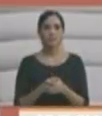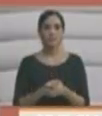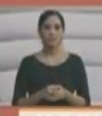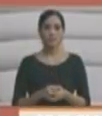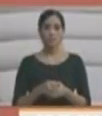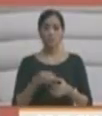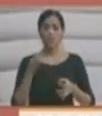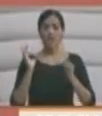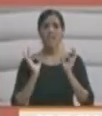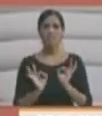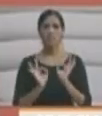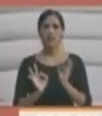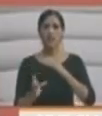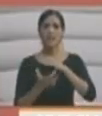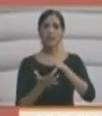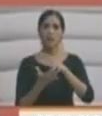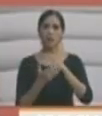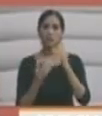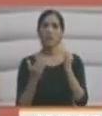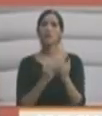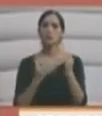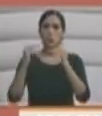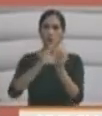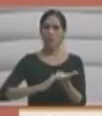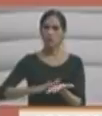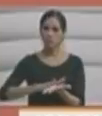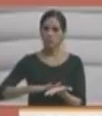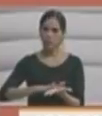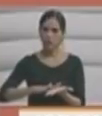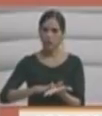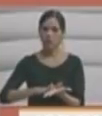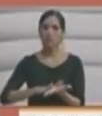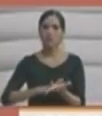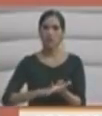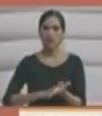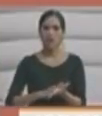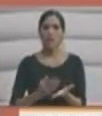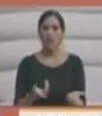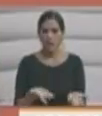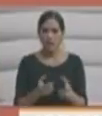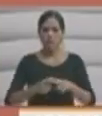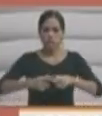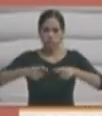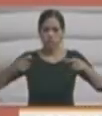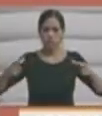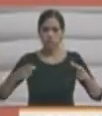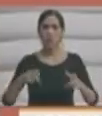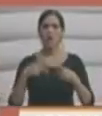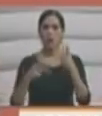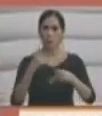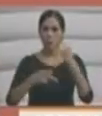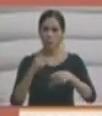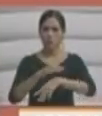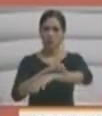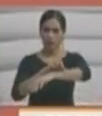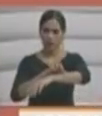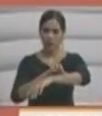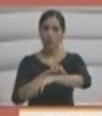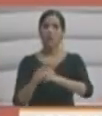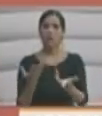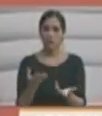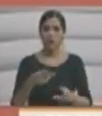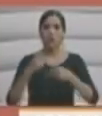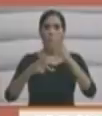especificaciones técnicas supere y subsane el abastecimiento cárnico y que los demás productos sigan al ritmo